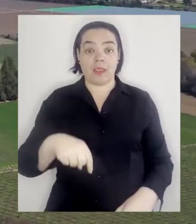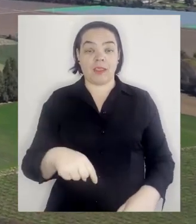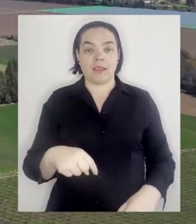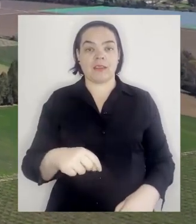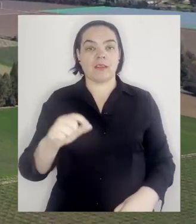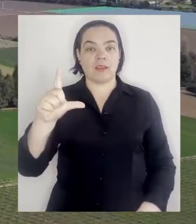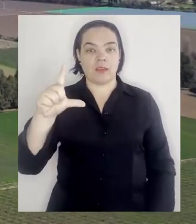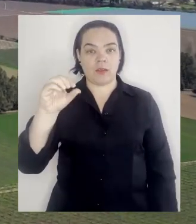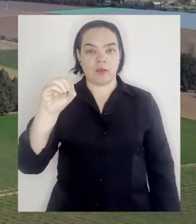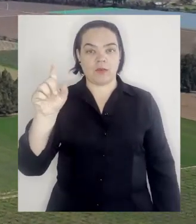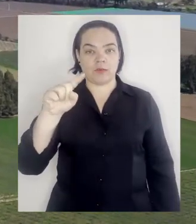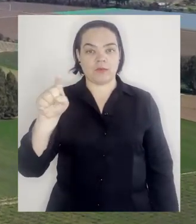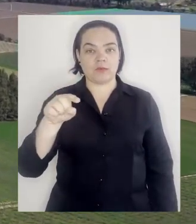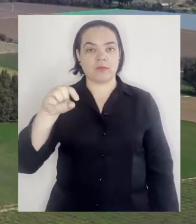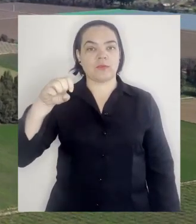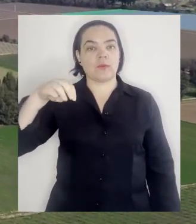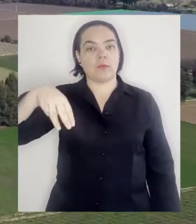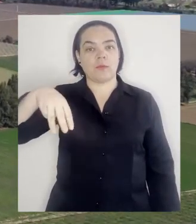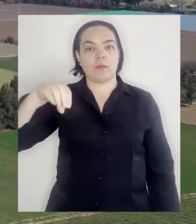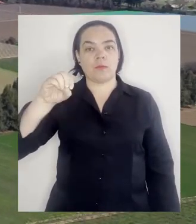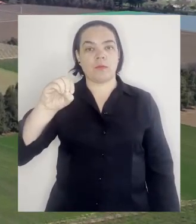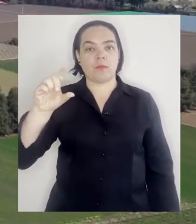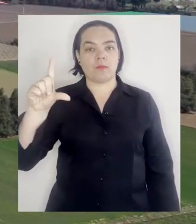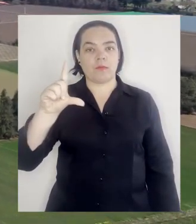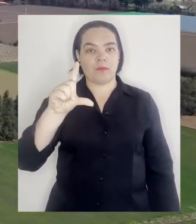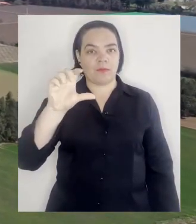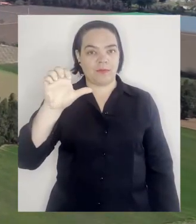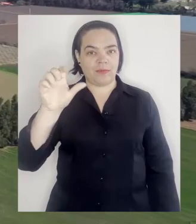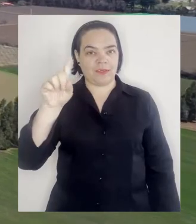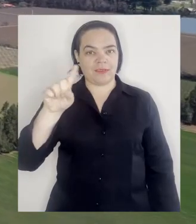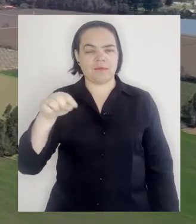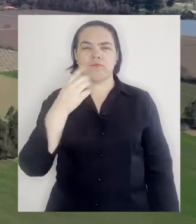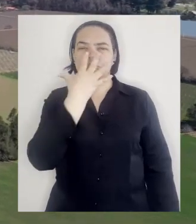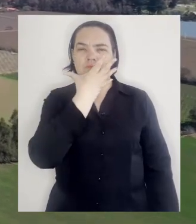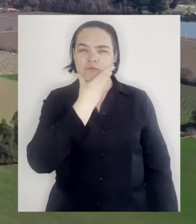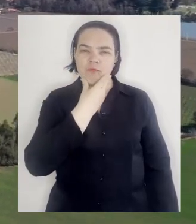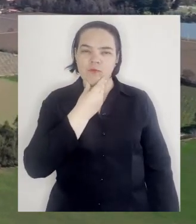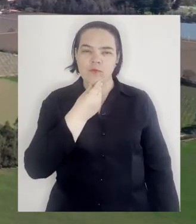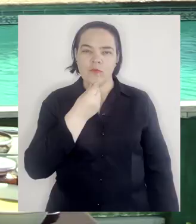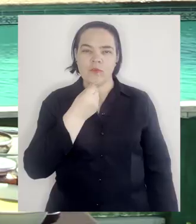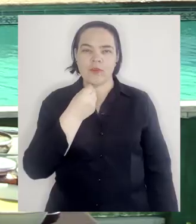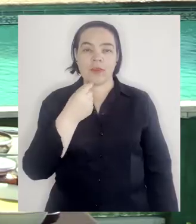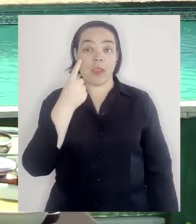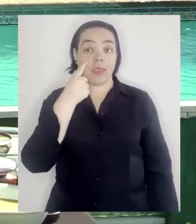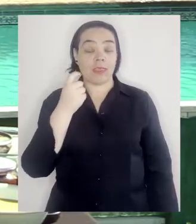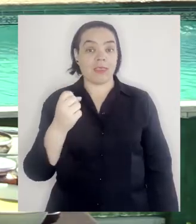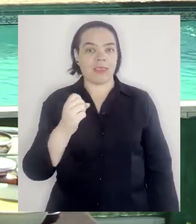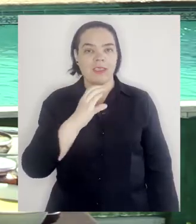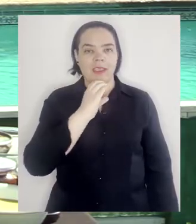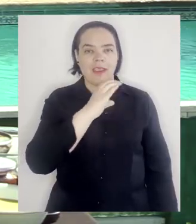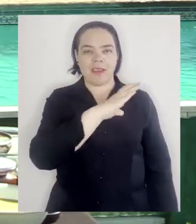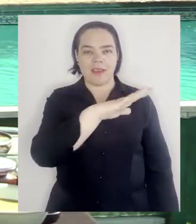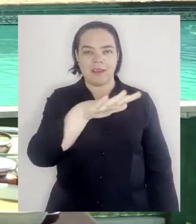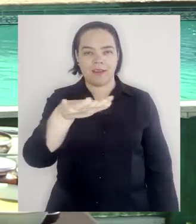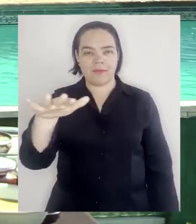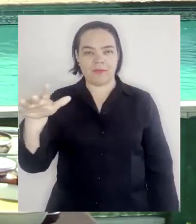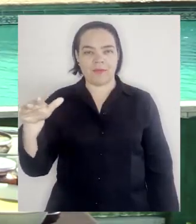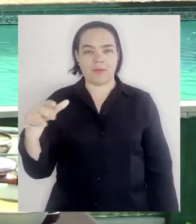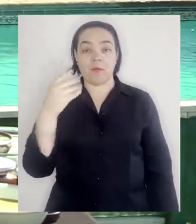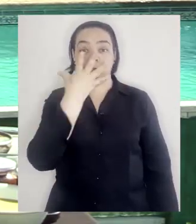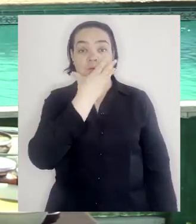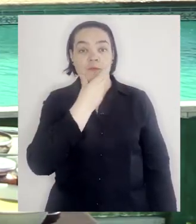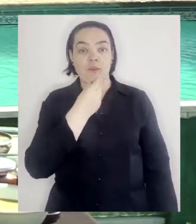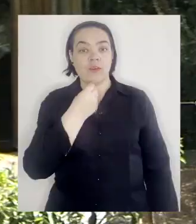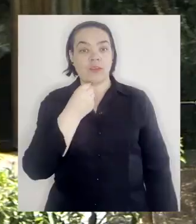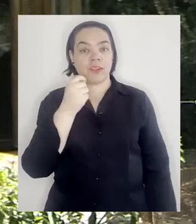zona del sector Los Molles de San Felipe. Bonito el ambiente, estamos en un lugar campestre, con un bonito día,